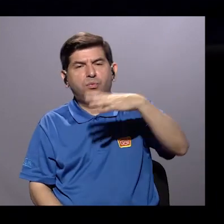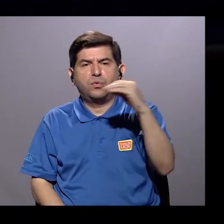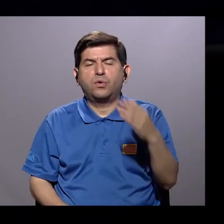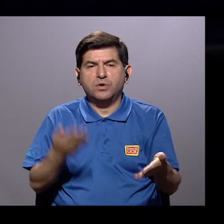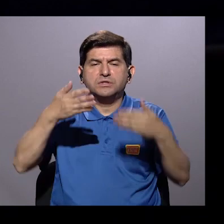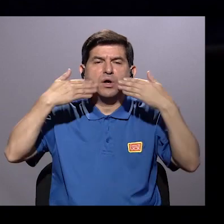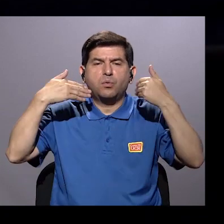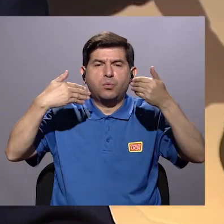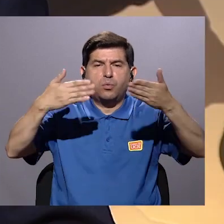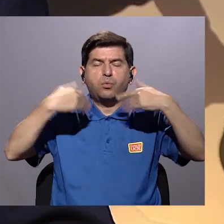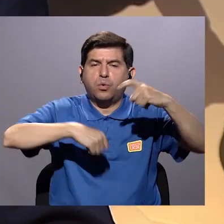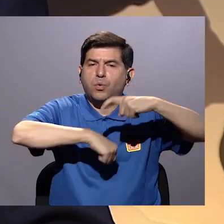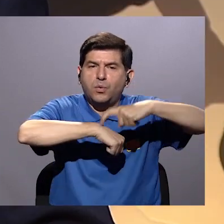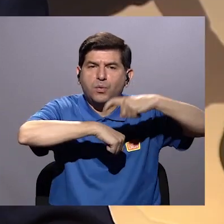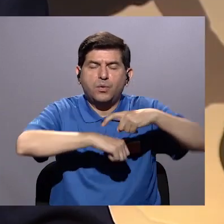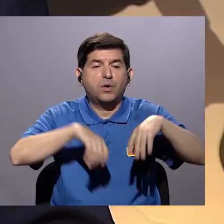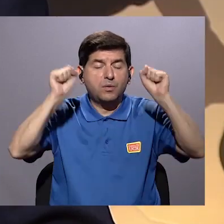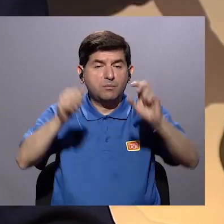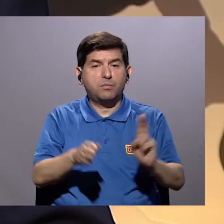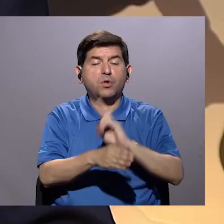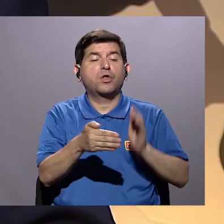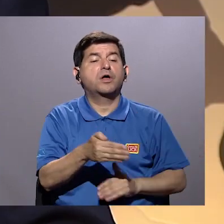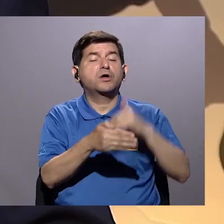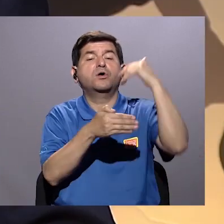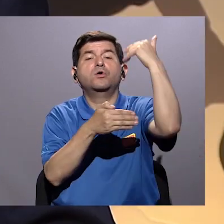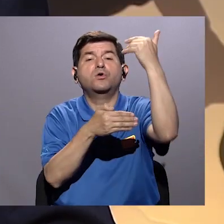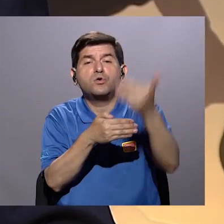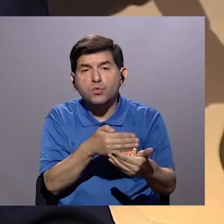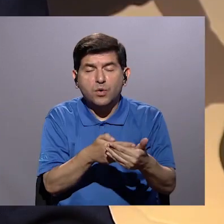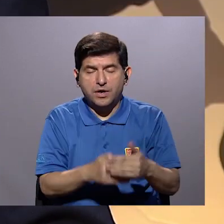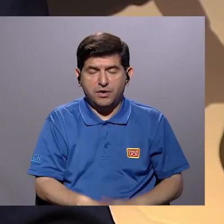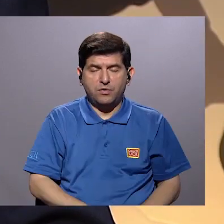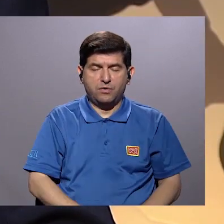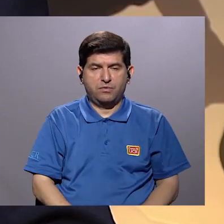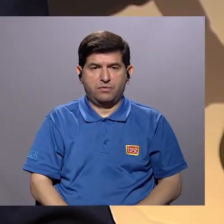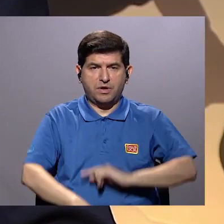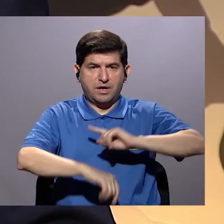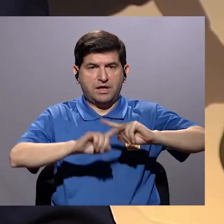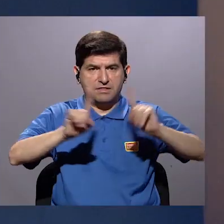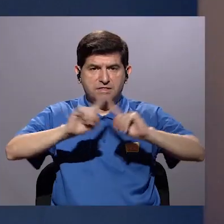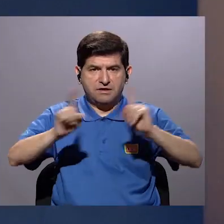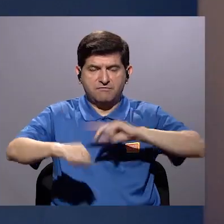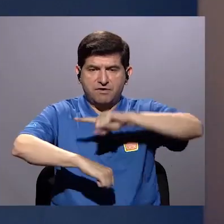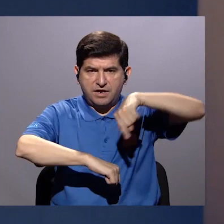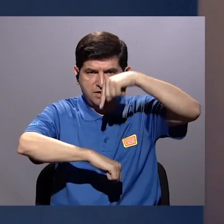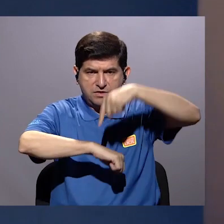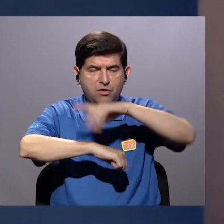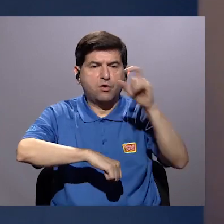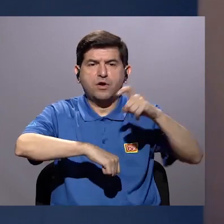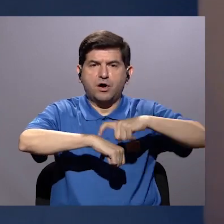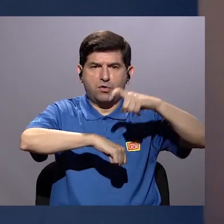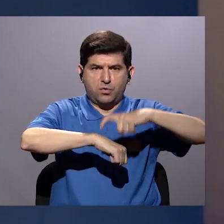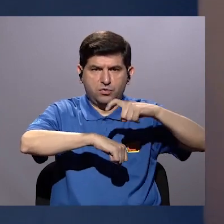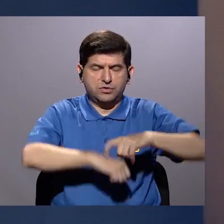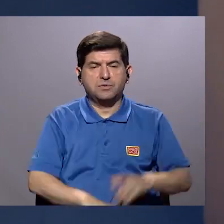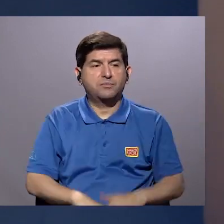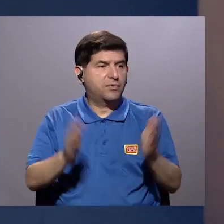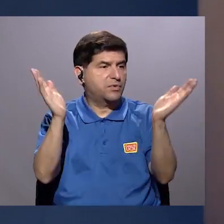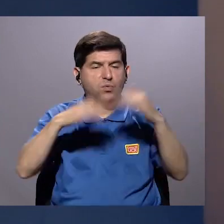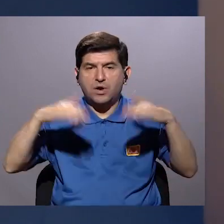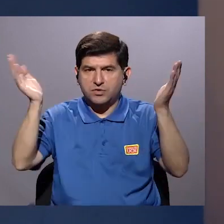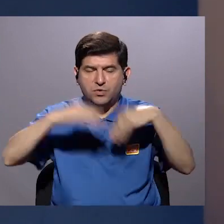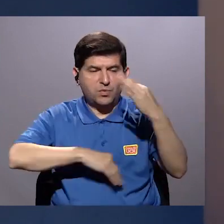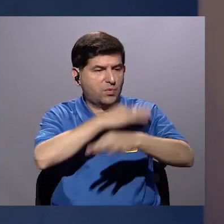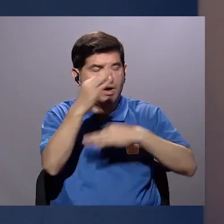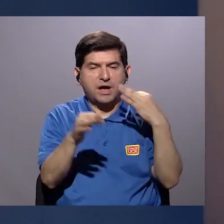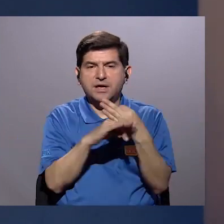de viento, para poder utilizarla en otras horas o en otras épocas donde no existe ese tipo